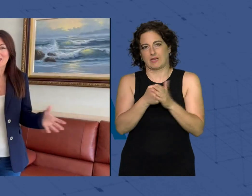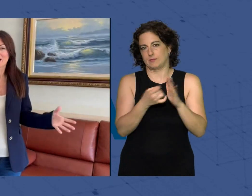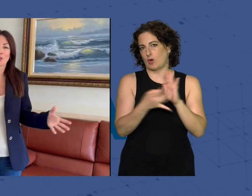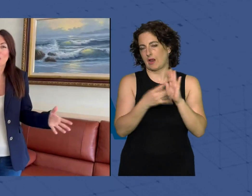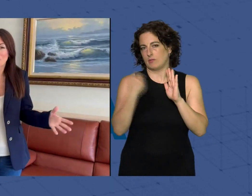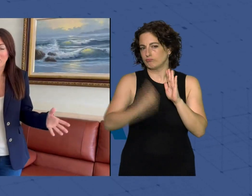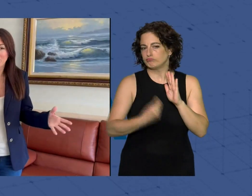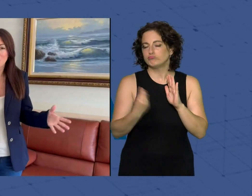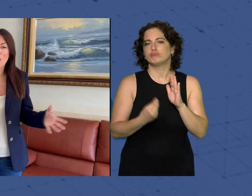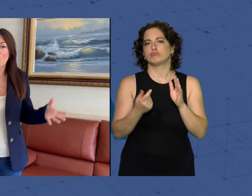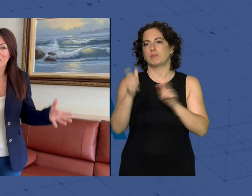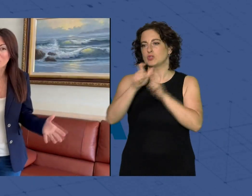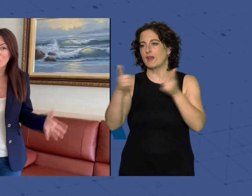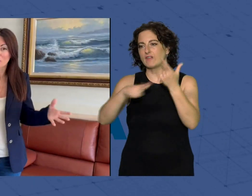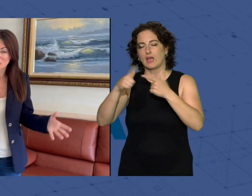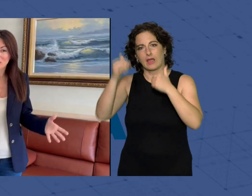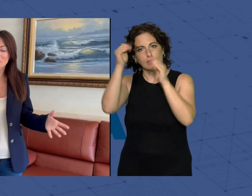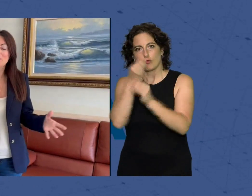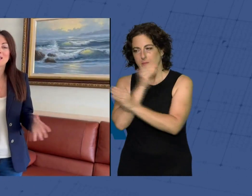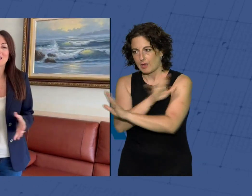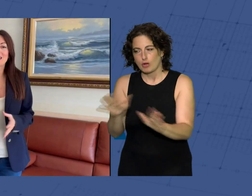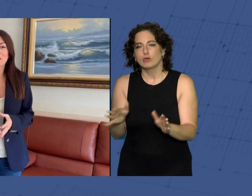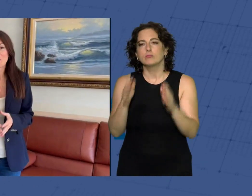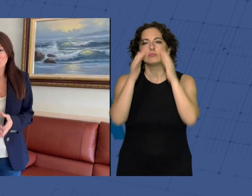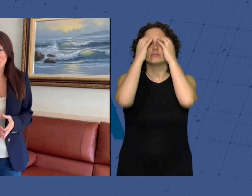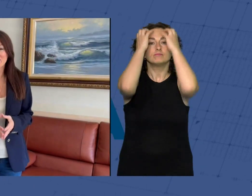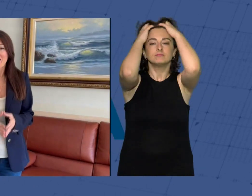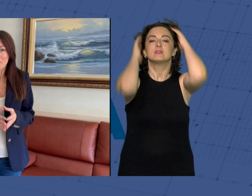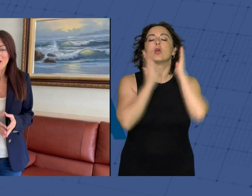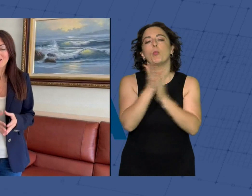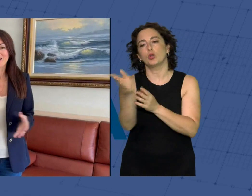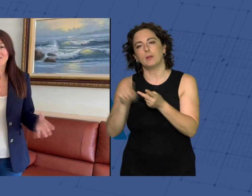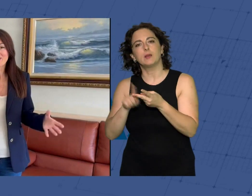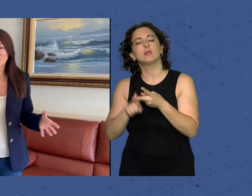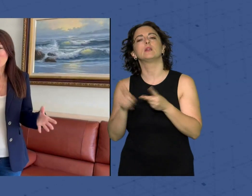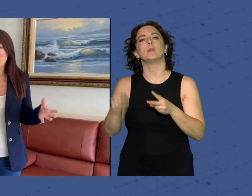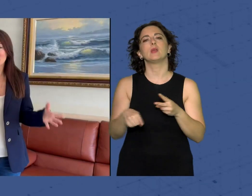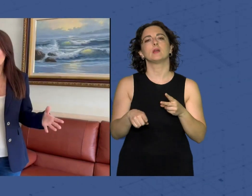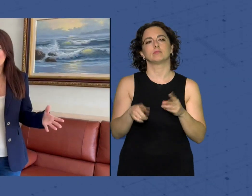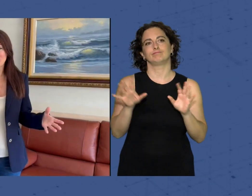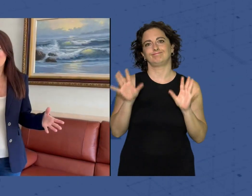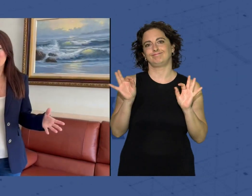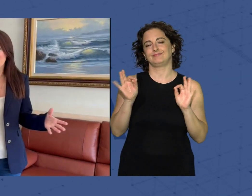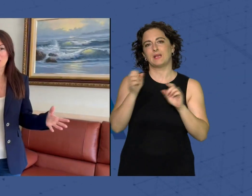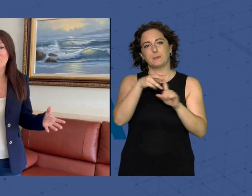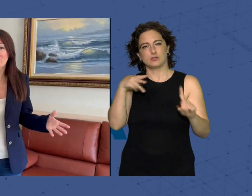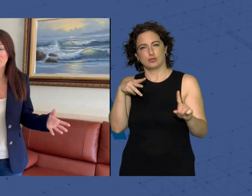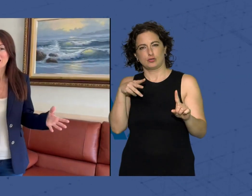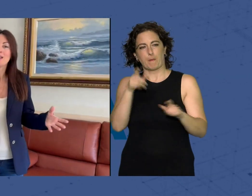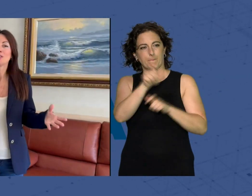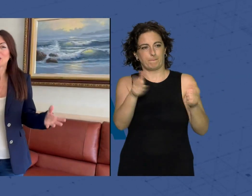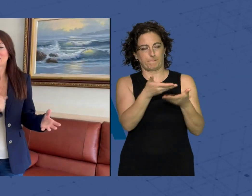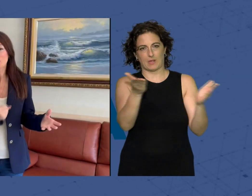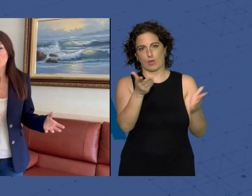y atender a todos los viajeros lo mejor posible y por otra parte además entendiendo desde esa perspectiva para la ciudad de